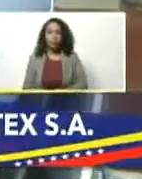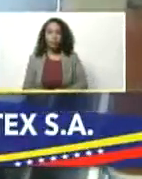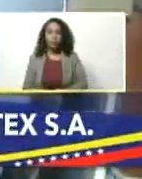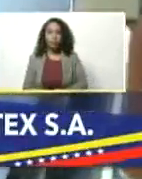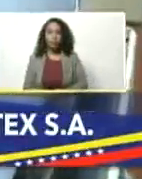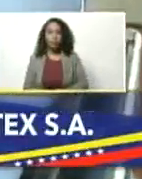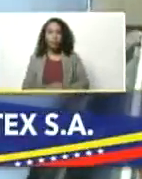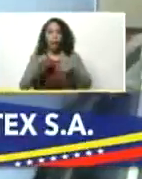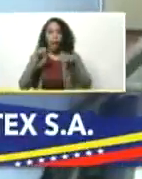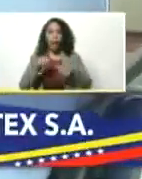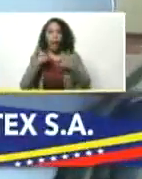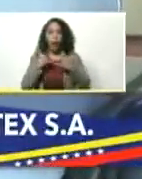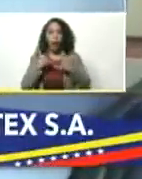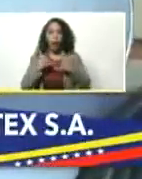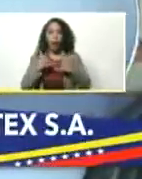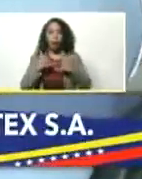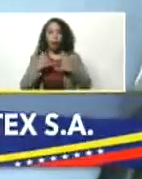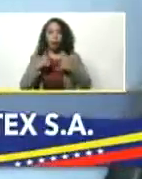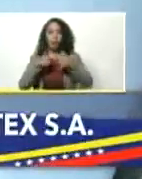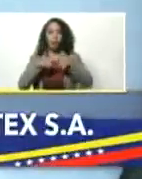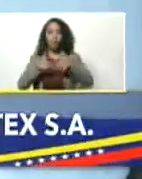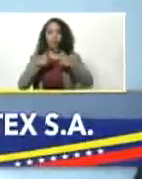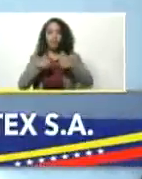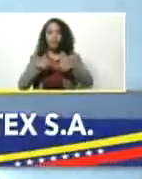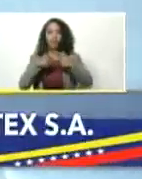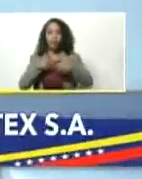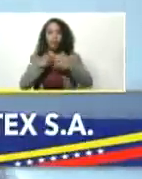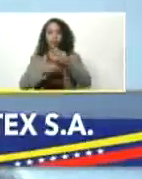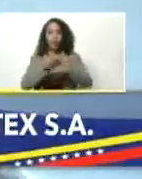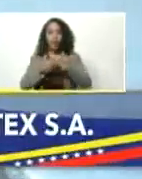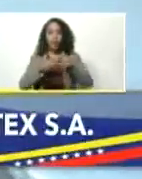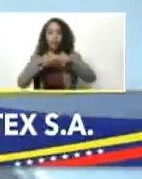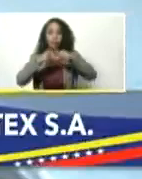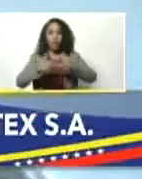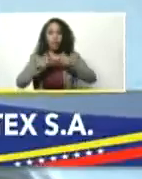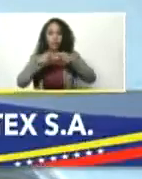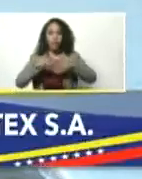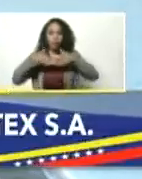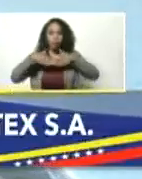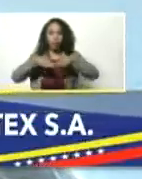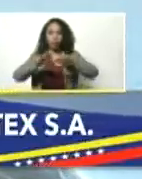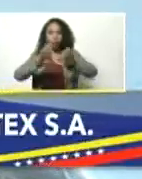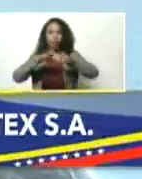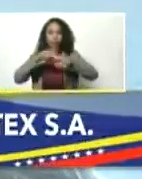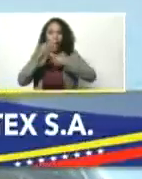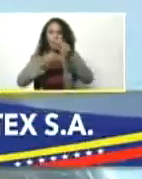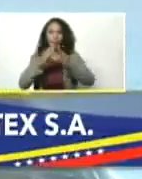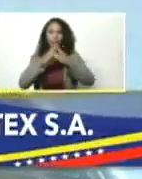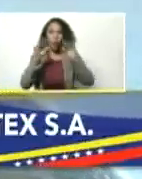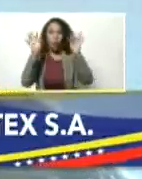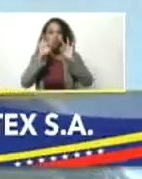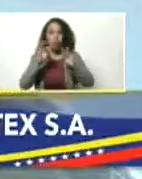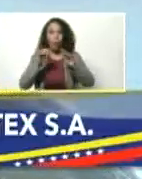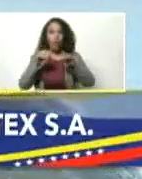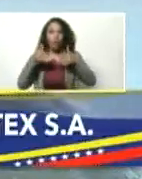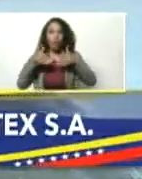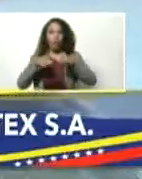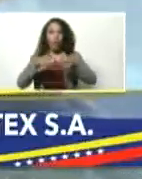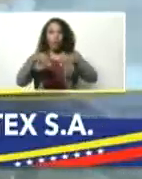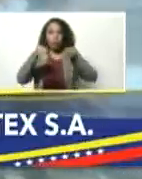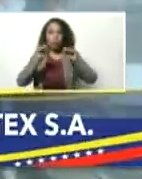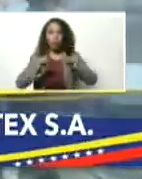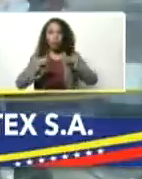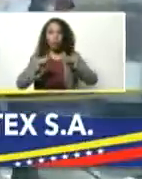Aquí estamos ahora en la tejeduría, donde se tejen las telas. Hacemos todo tipo de telas,